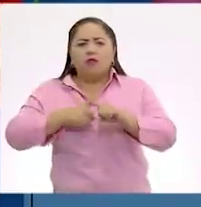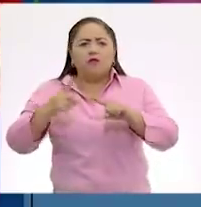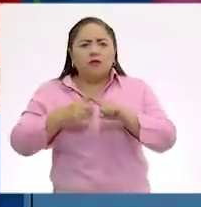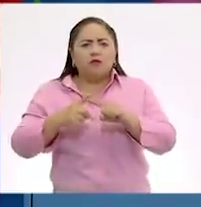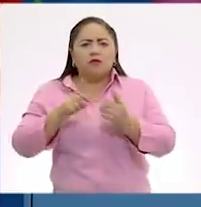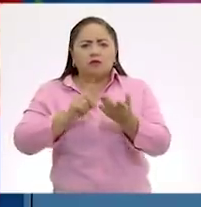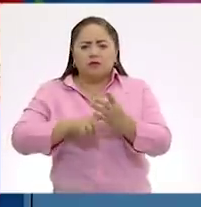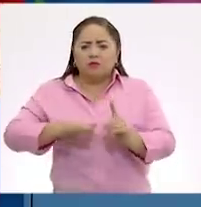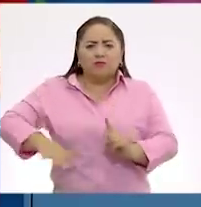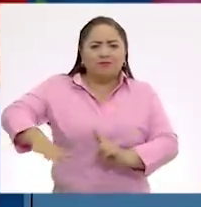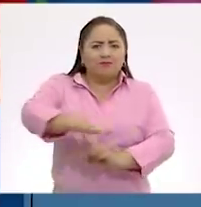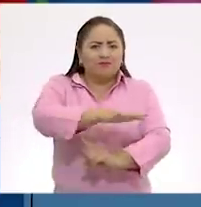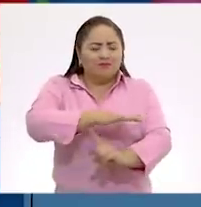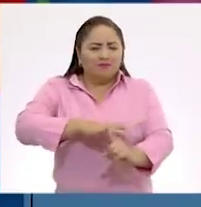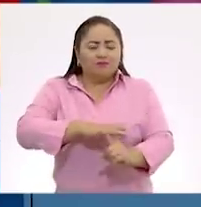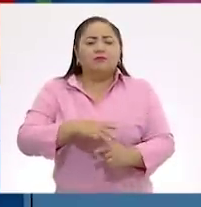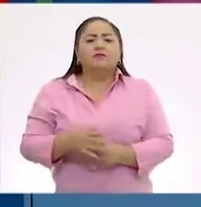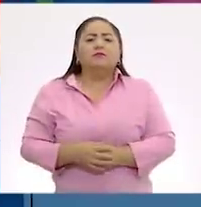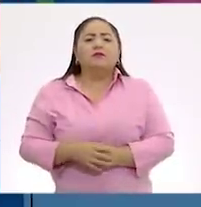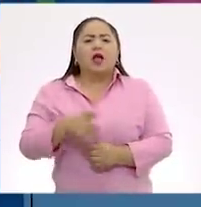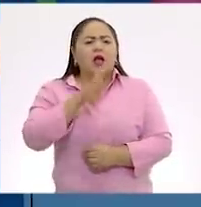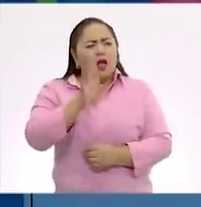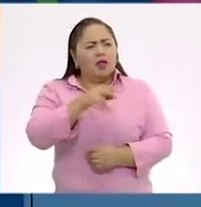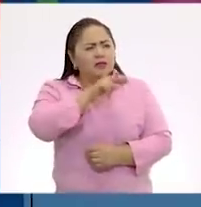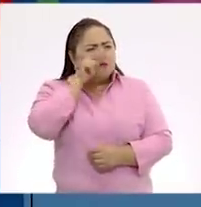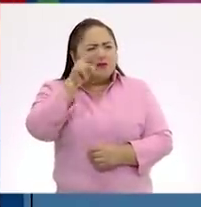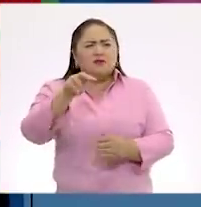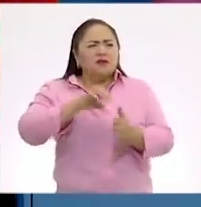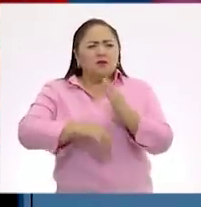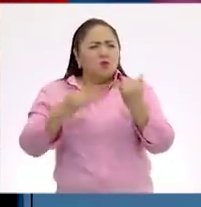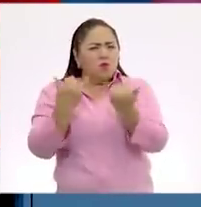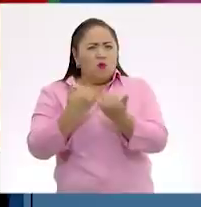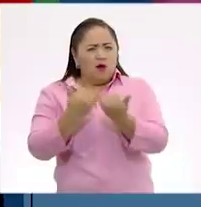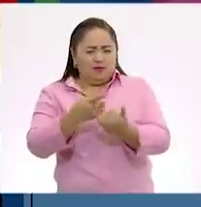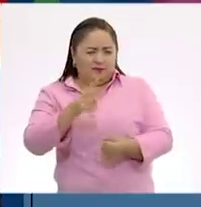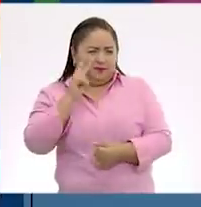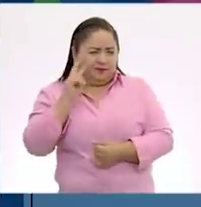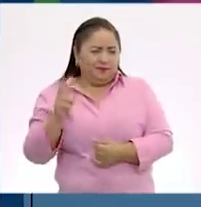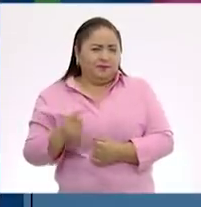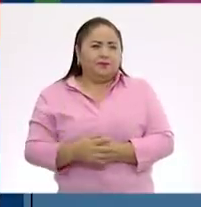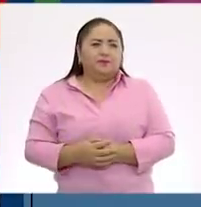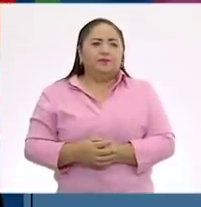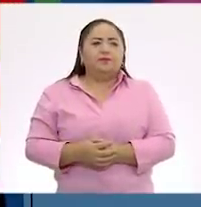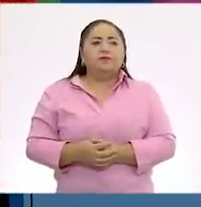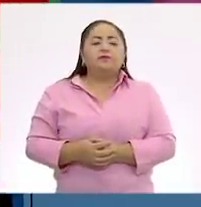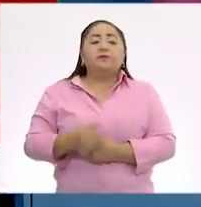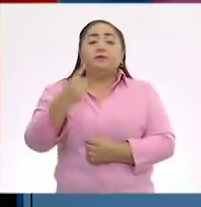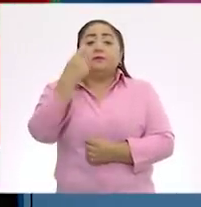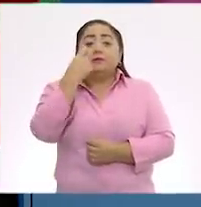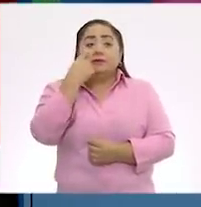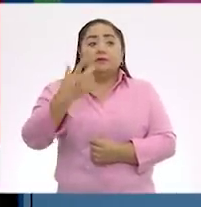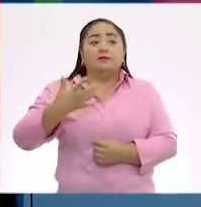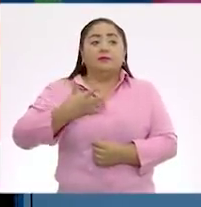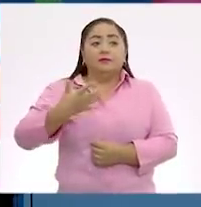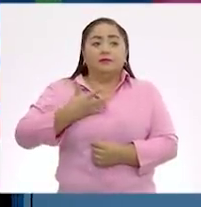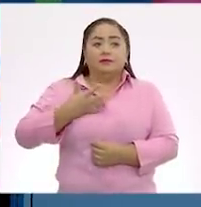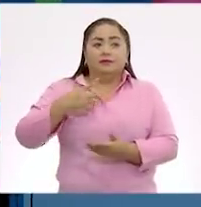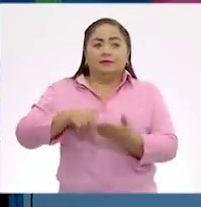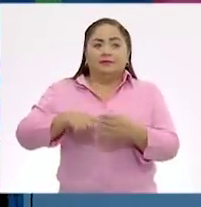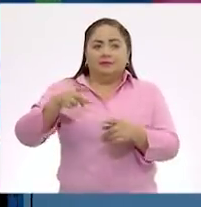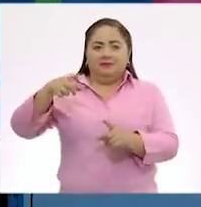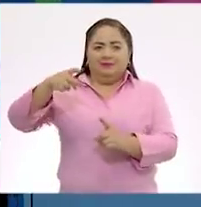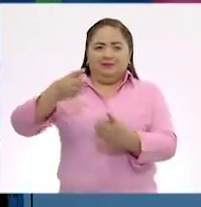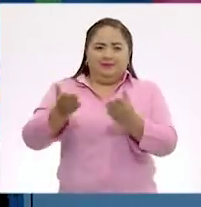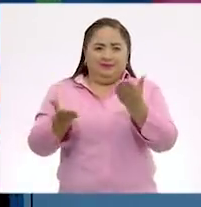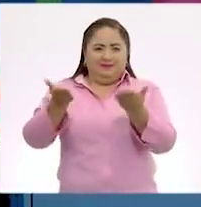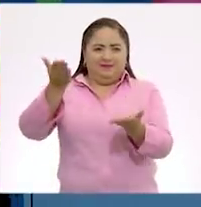en nuestro entorno? ¿Has visto objetos como estos? Observa. Mira, tenemos la